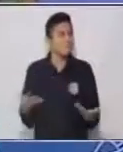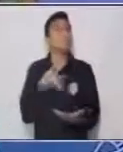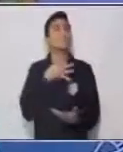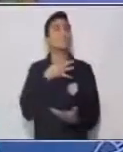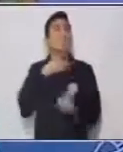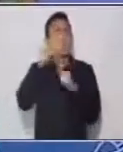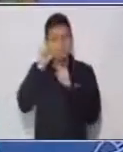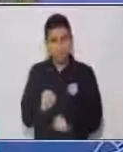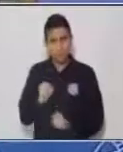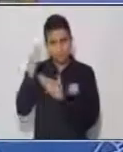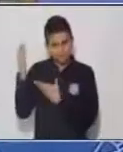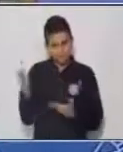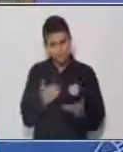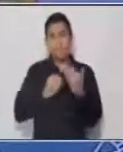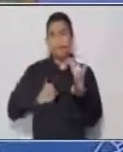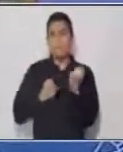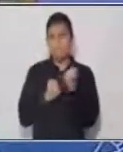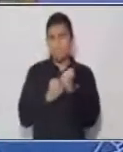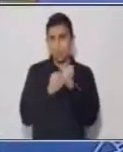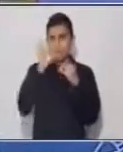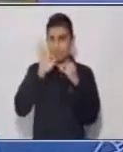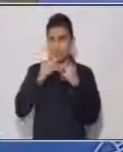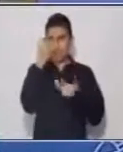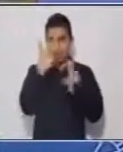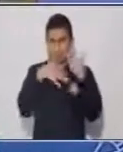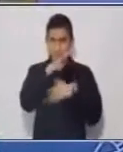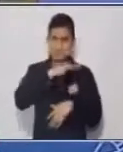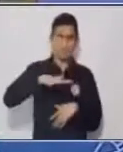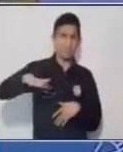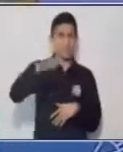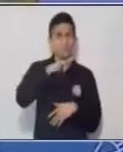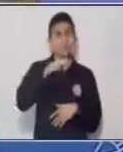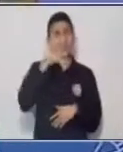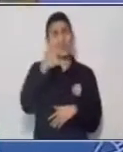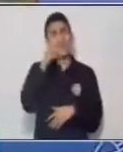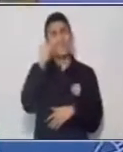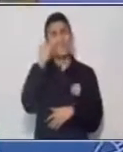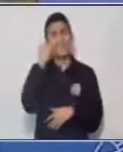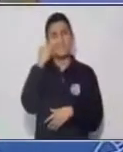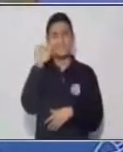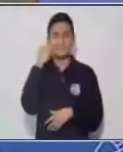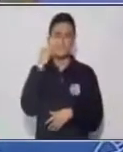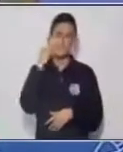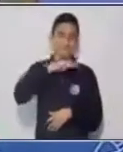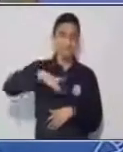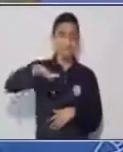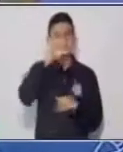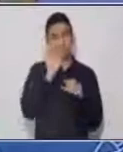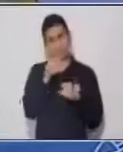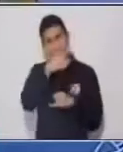la grata compañía en lengua de señas de Abdi. Mucho gusto.